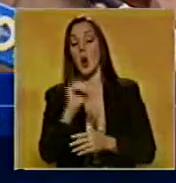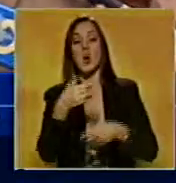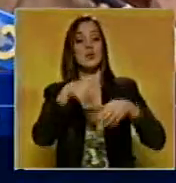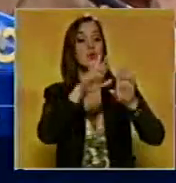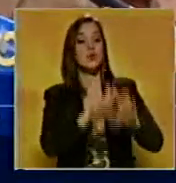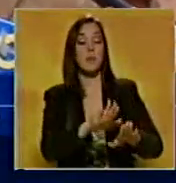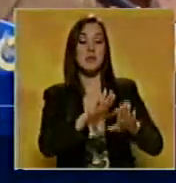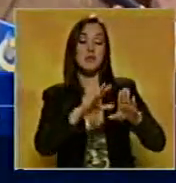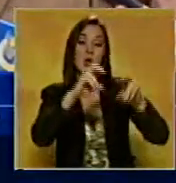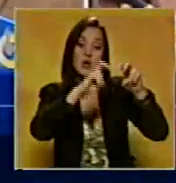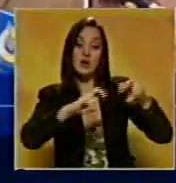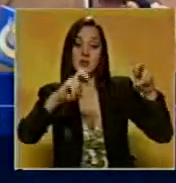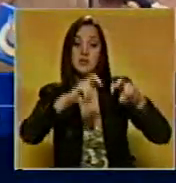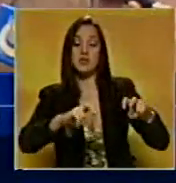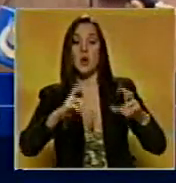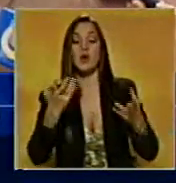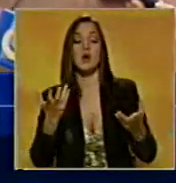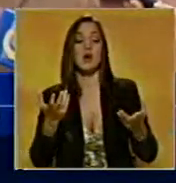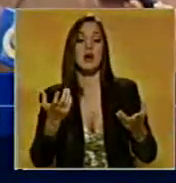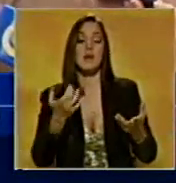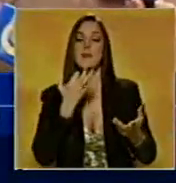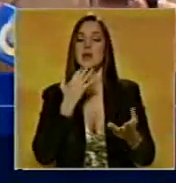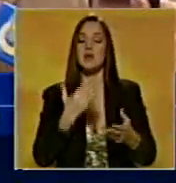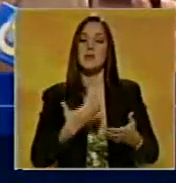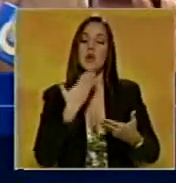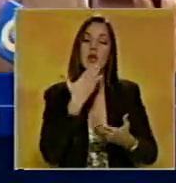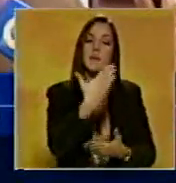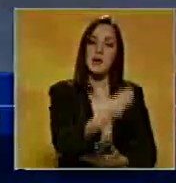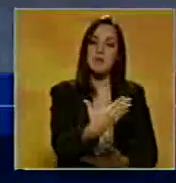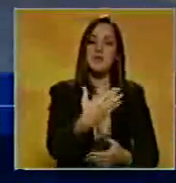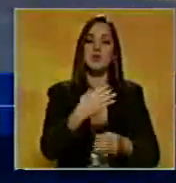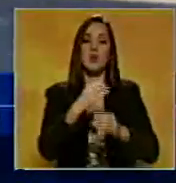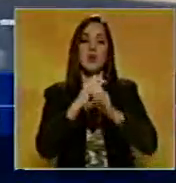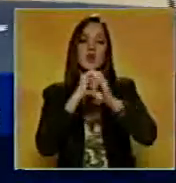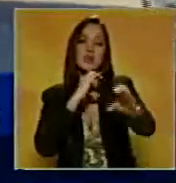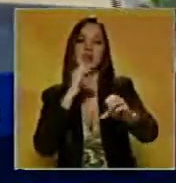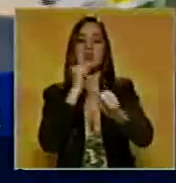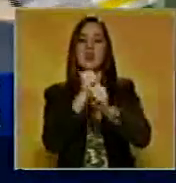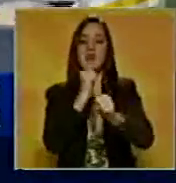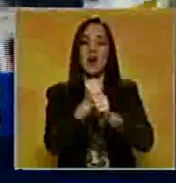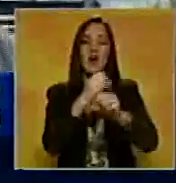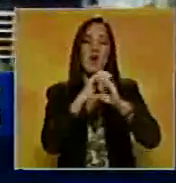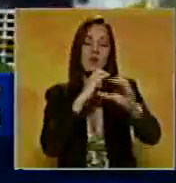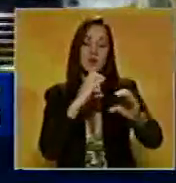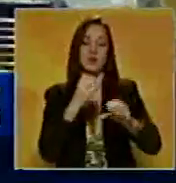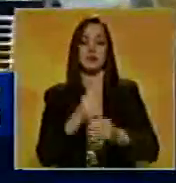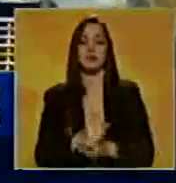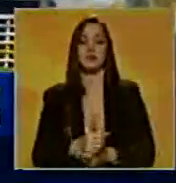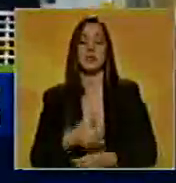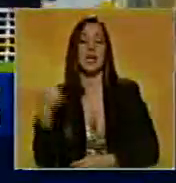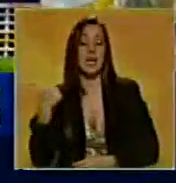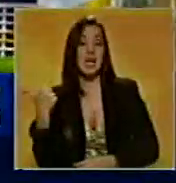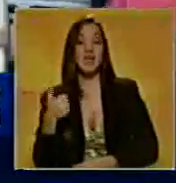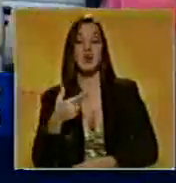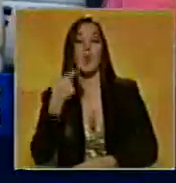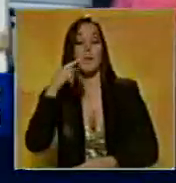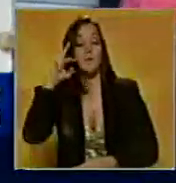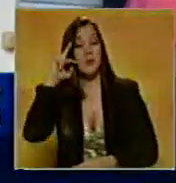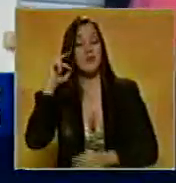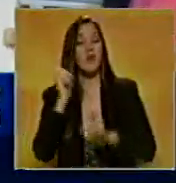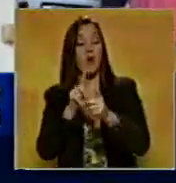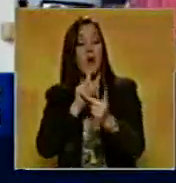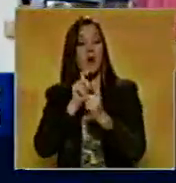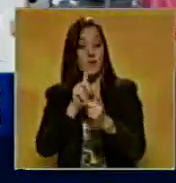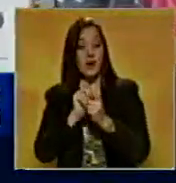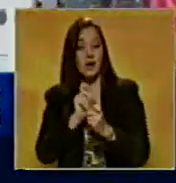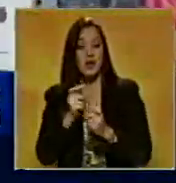revisión de la suspensión provisional de una concesión de transporte público los transportistas no dejarán de cobrar el reajuste Pese a que el estatuto